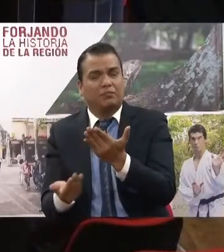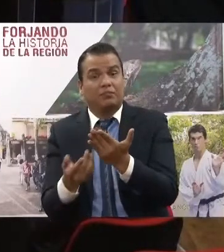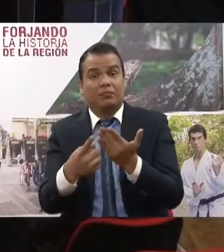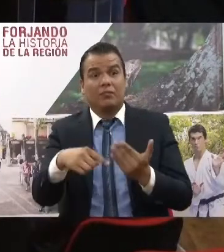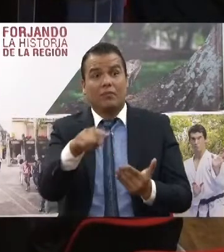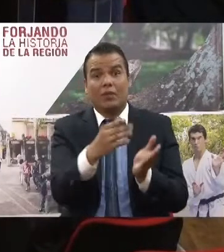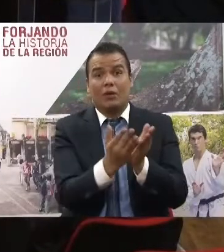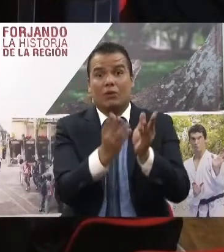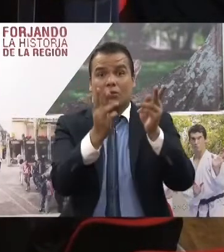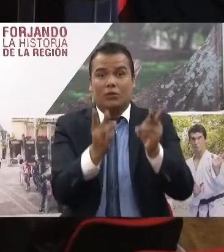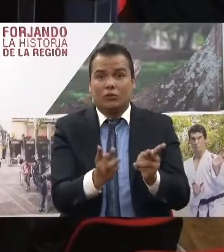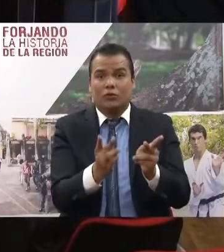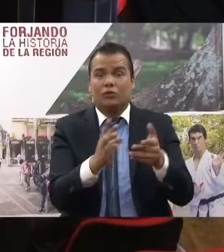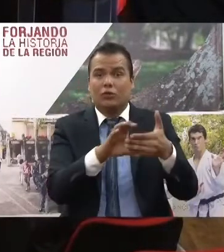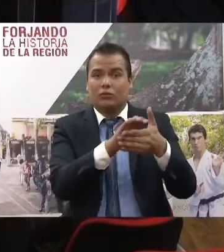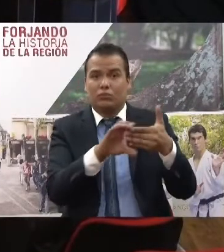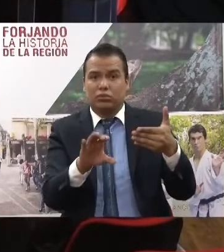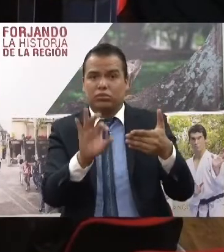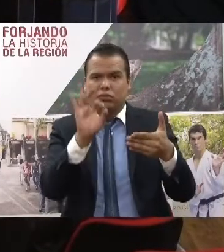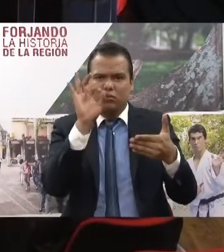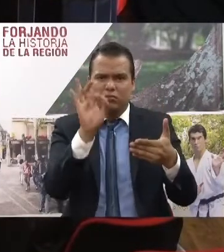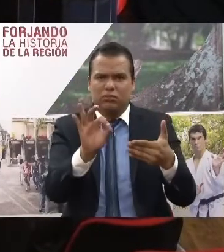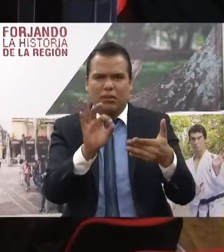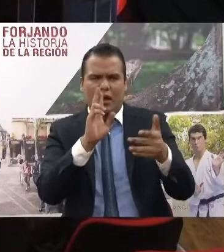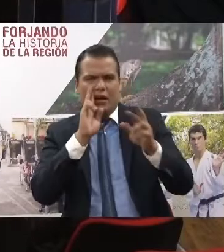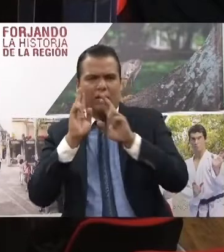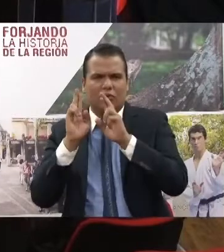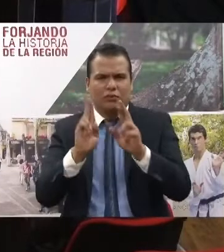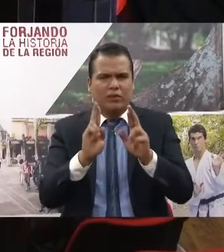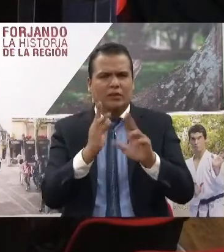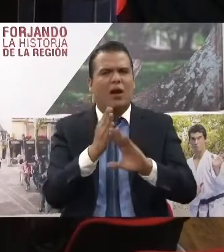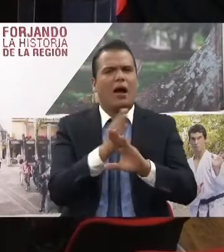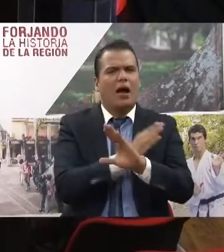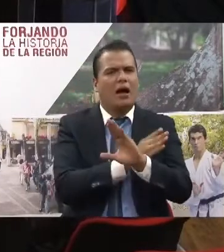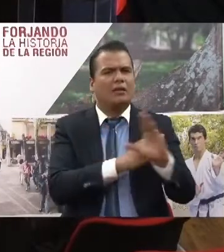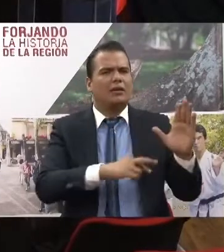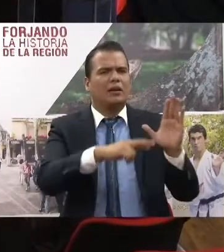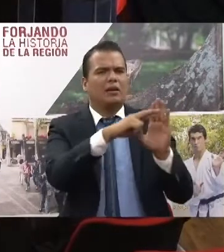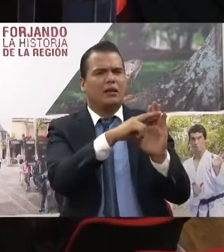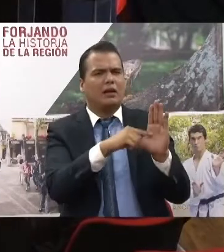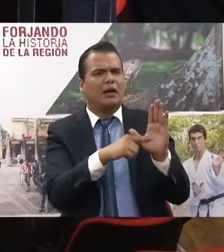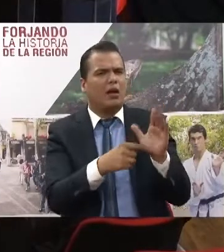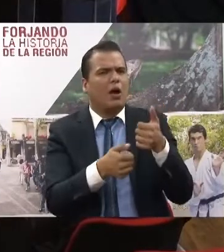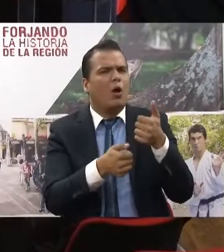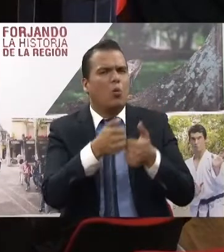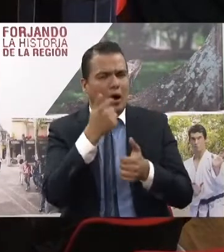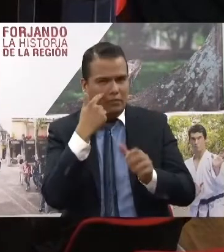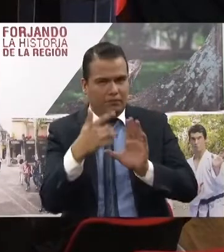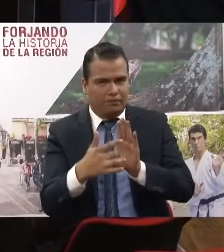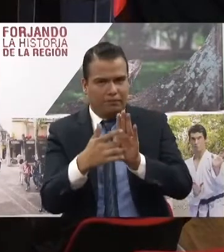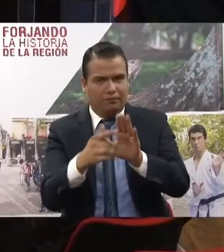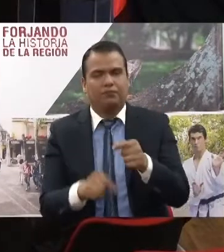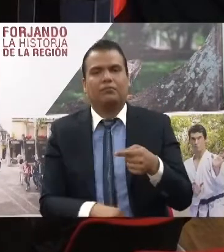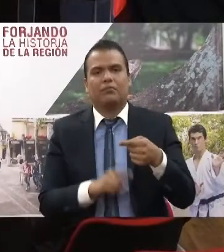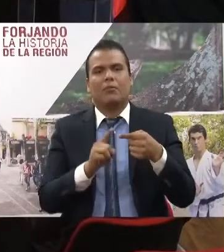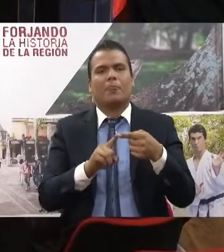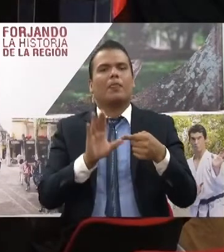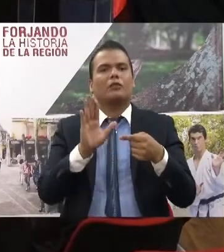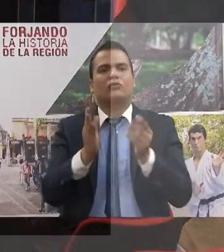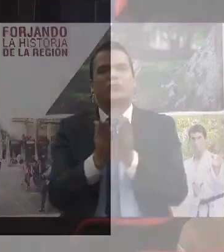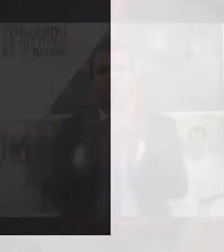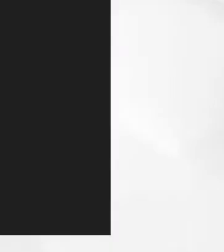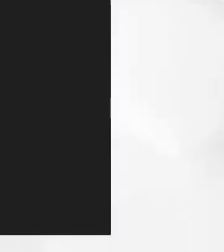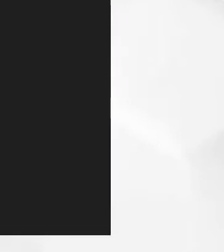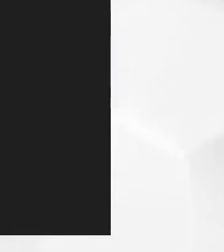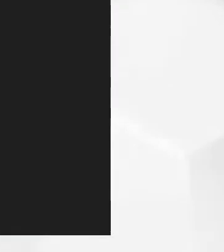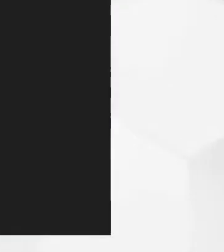mejor graduando para quienes cumplan con las siguientes condiciones. A. El estudiante debe haber aprobado todas las asignaturas o